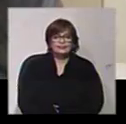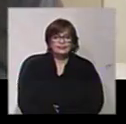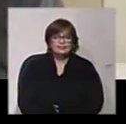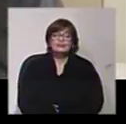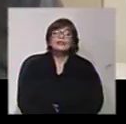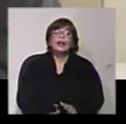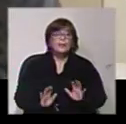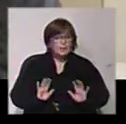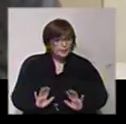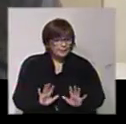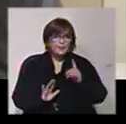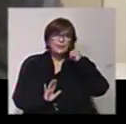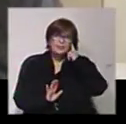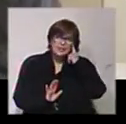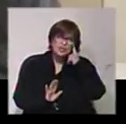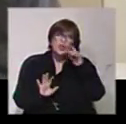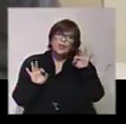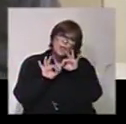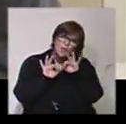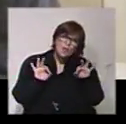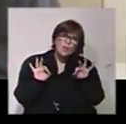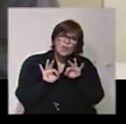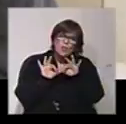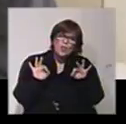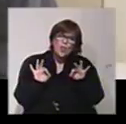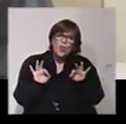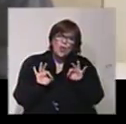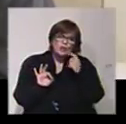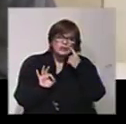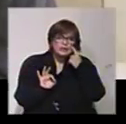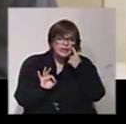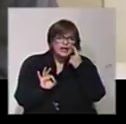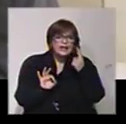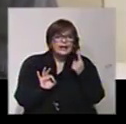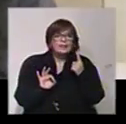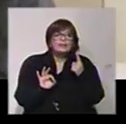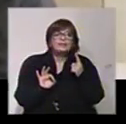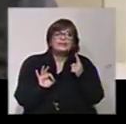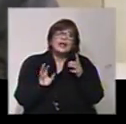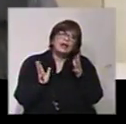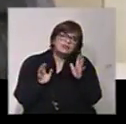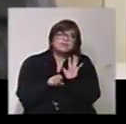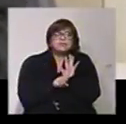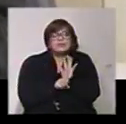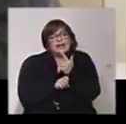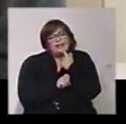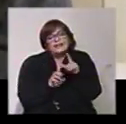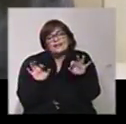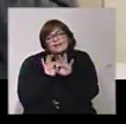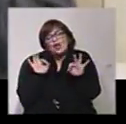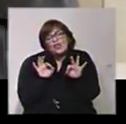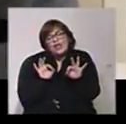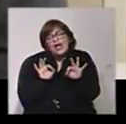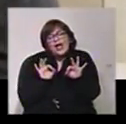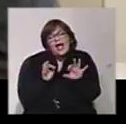Para componer pienso un poco más en la melodía, que llegue, hay un gran lema que dice melodía para el corazón,